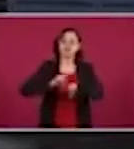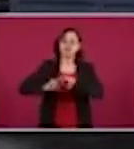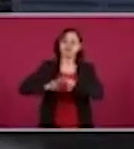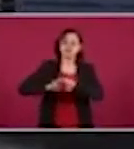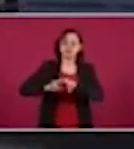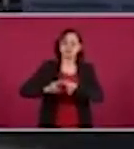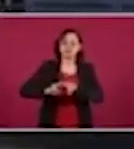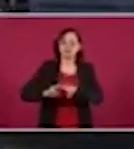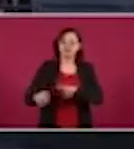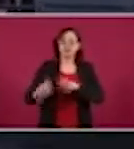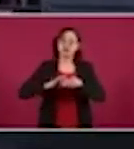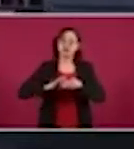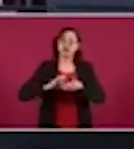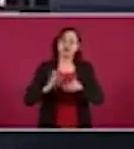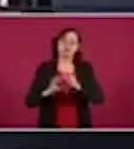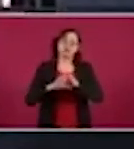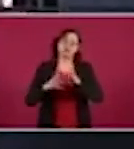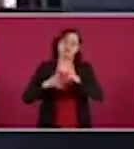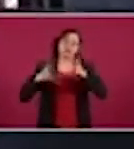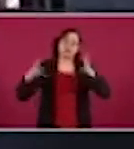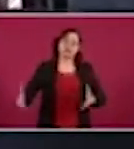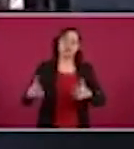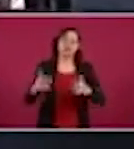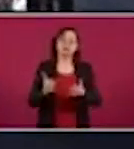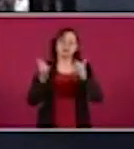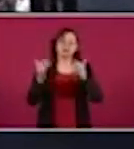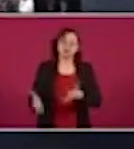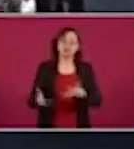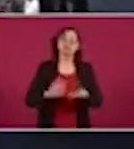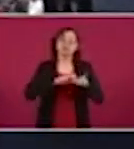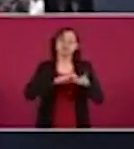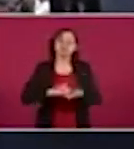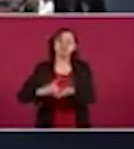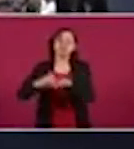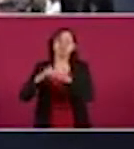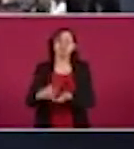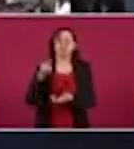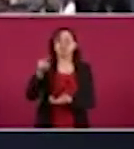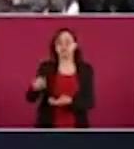al país en una situación de verdadero